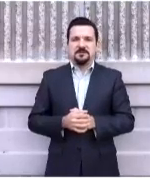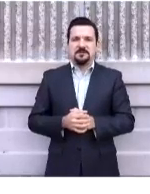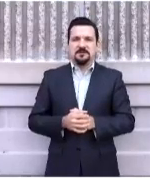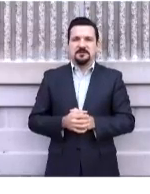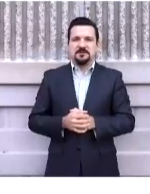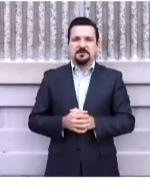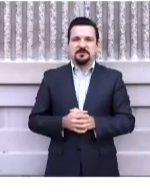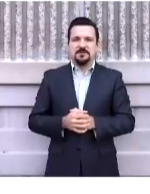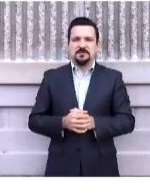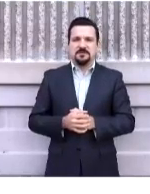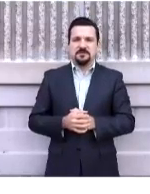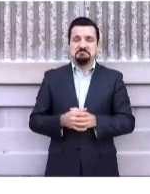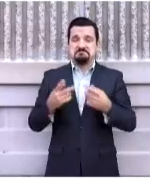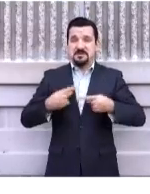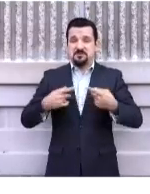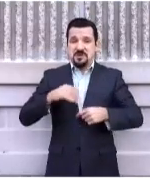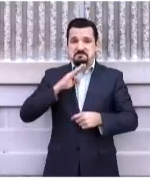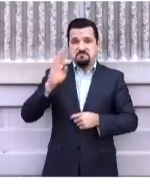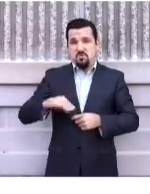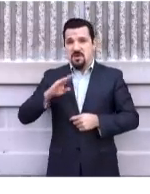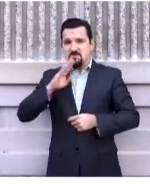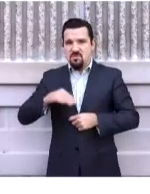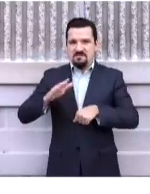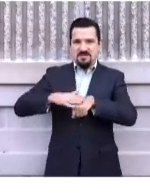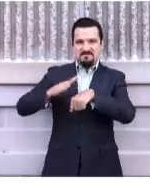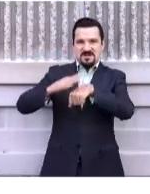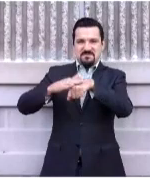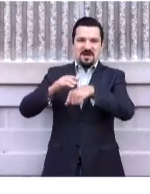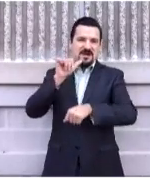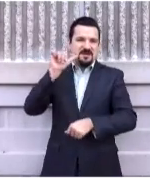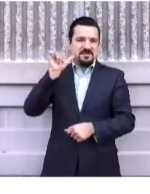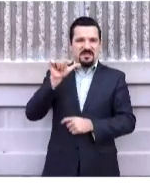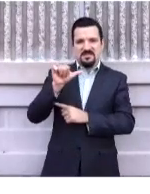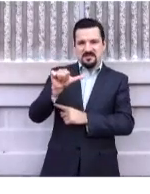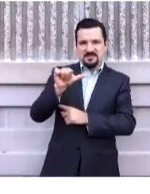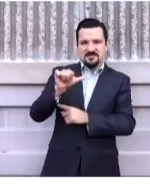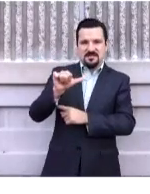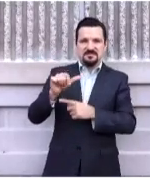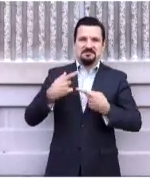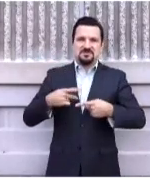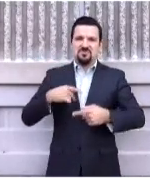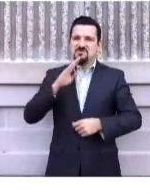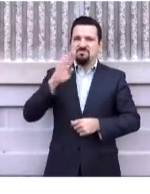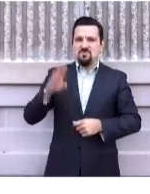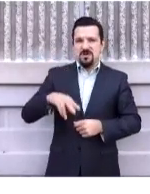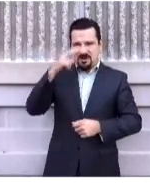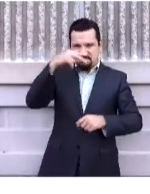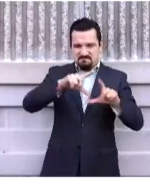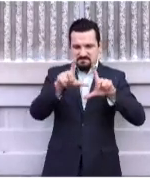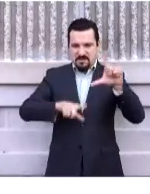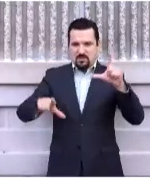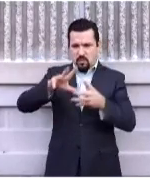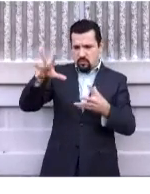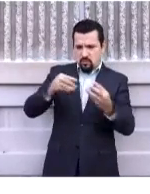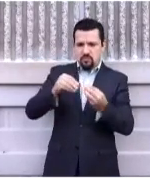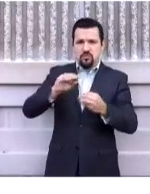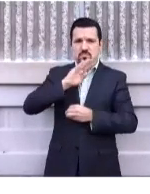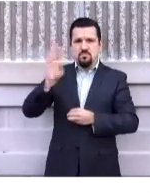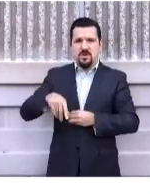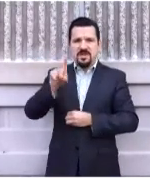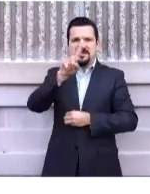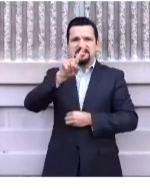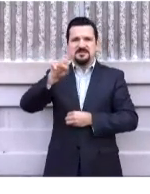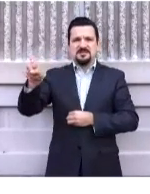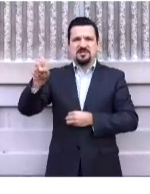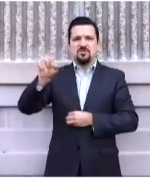ha incrementado el número de defunciones y el día de ayer se confirmaron 16 muertes en el país, acumulándose